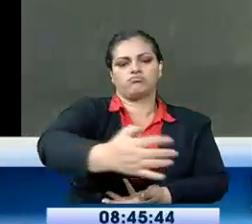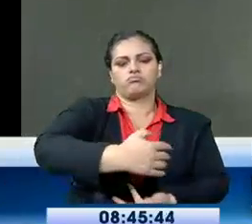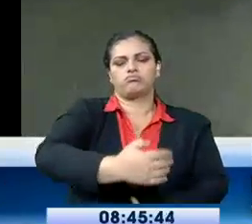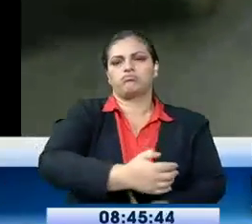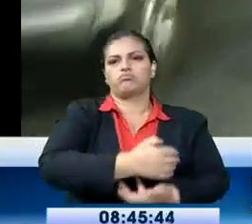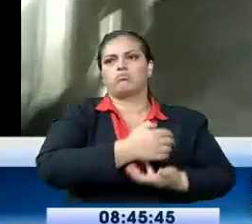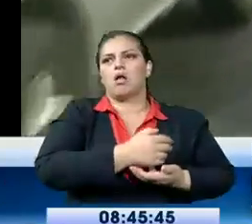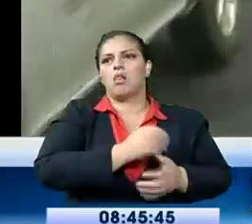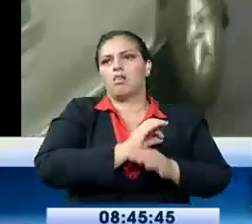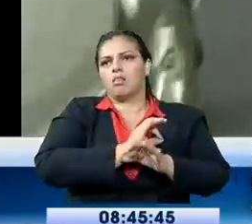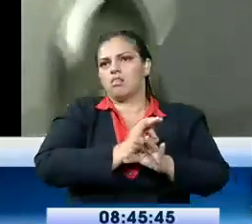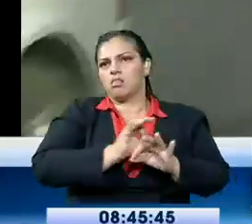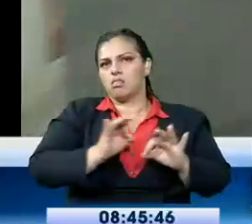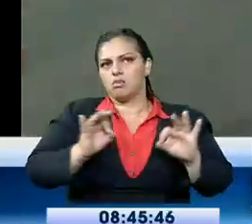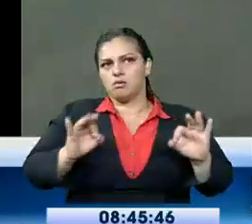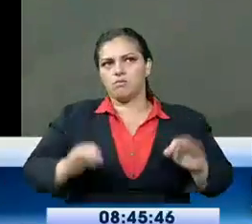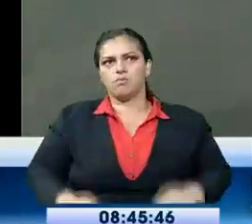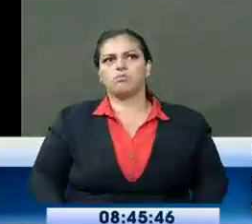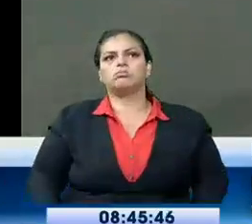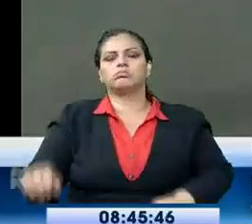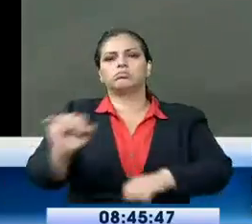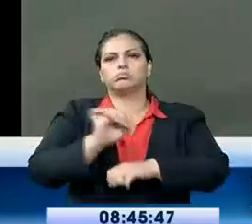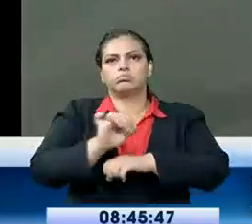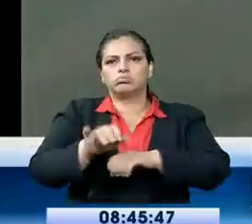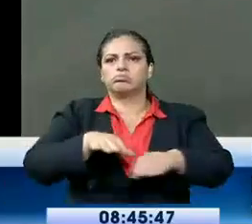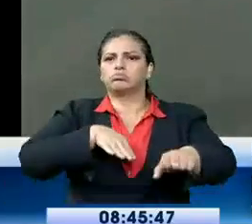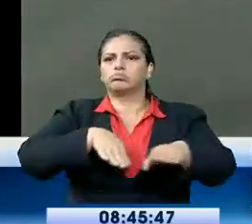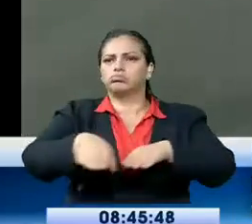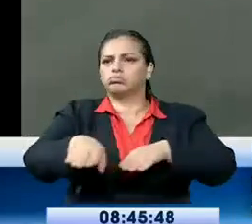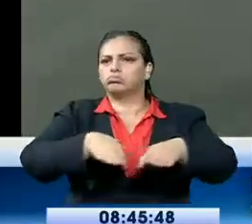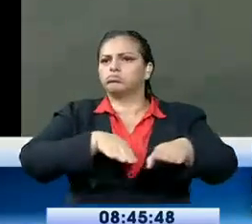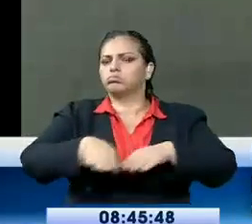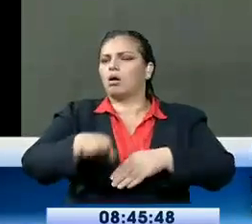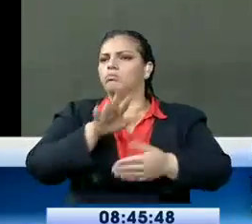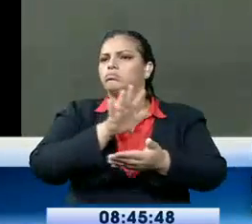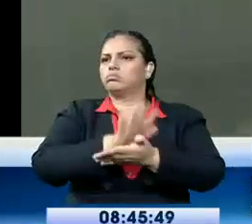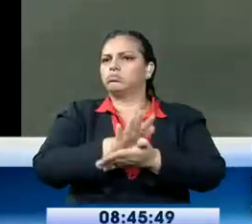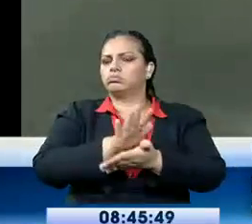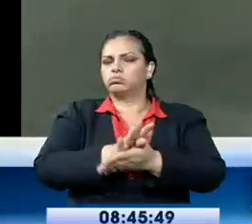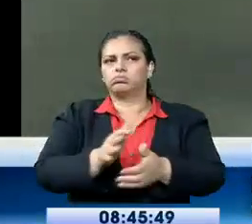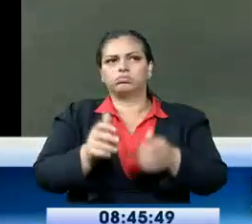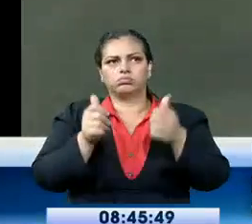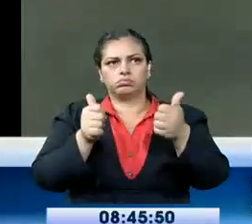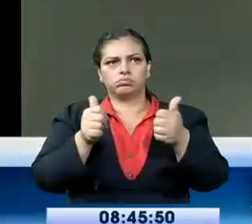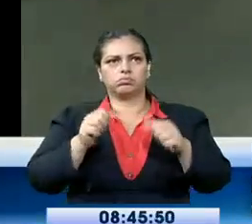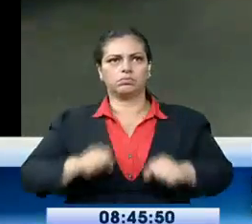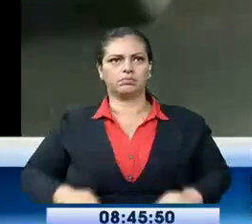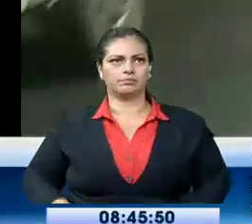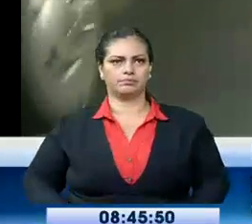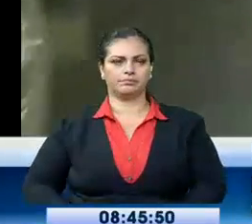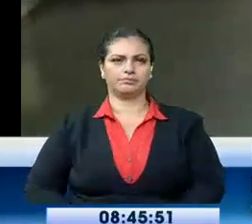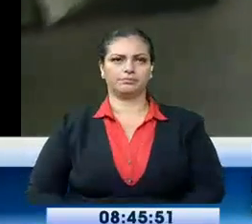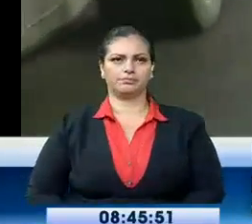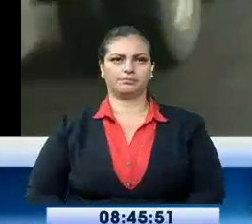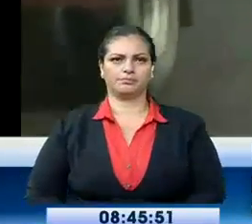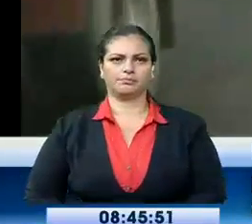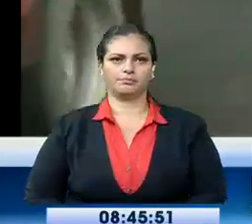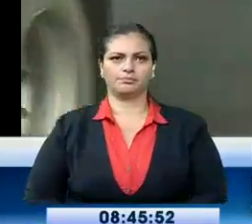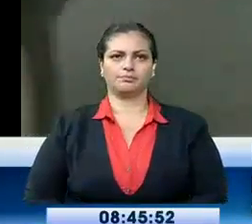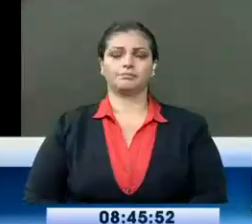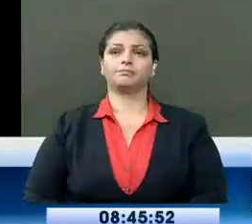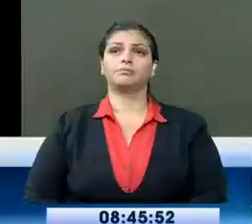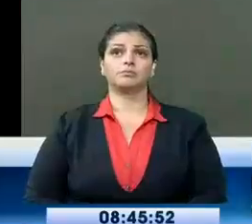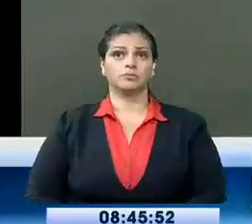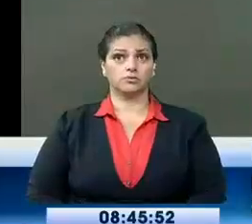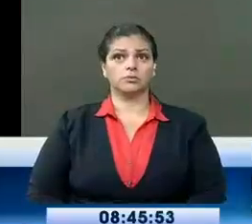con garantías de seguridad. Y han sido ellos quienes nos han enviado videos aficionados que dejan de manifiesto el peligro